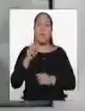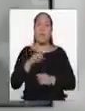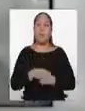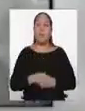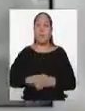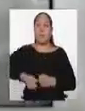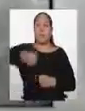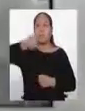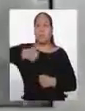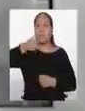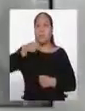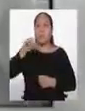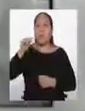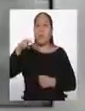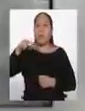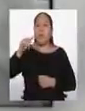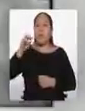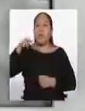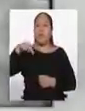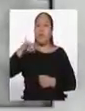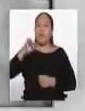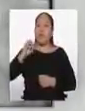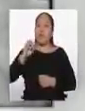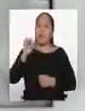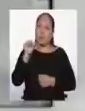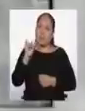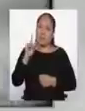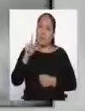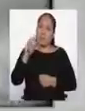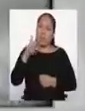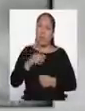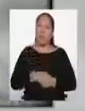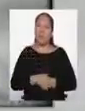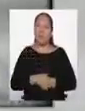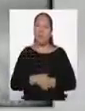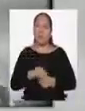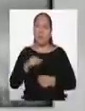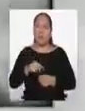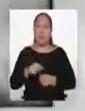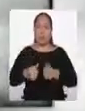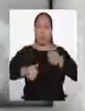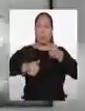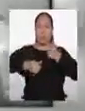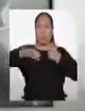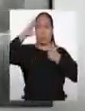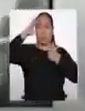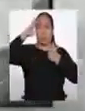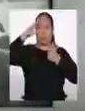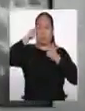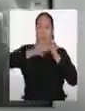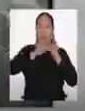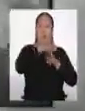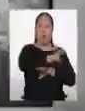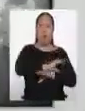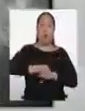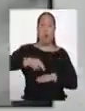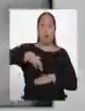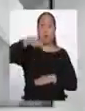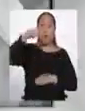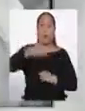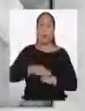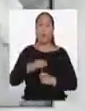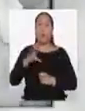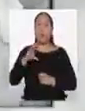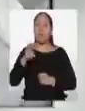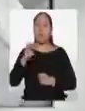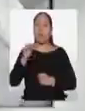al mando del general Antonio Silva Santisteban. Entre los soldados movilizados a la costa norte estuvo el morterista